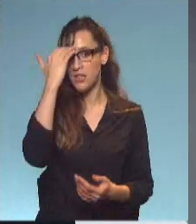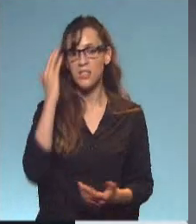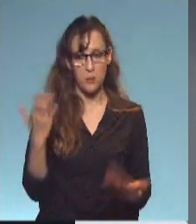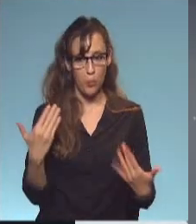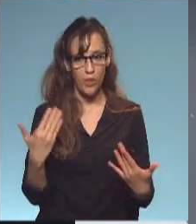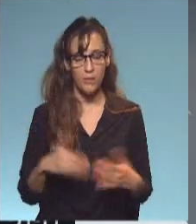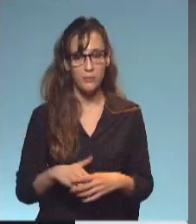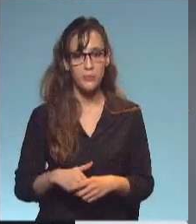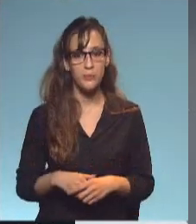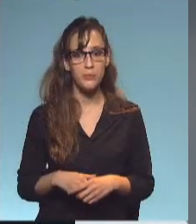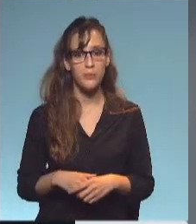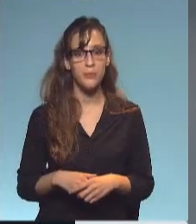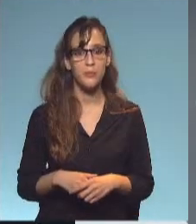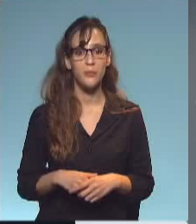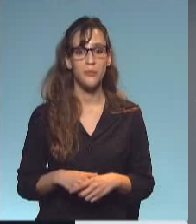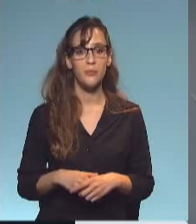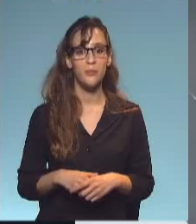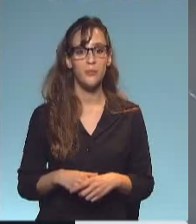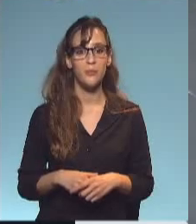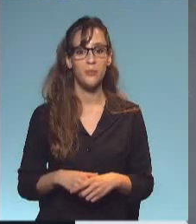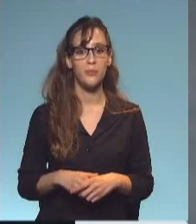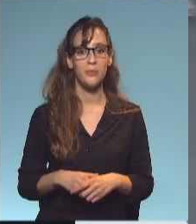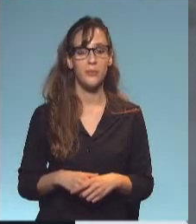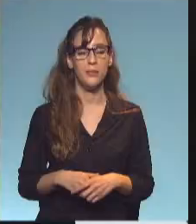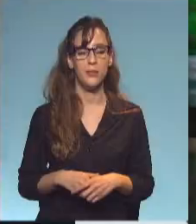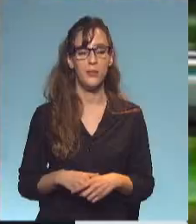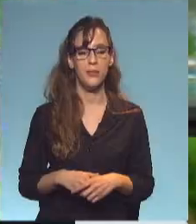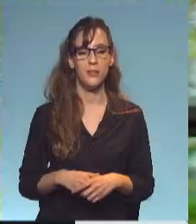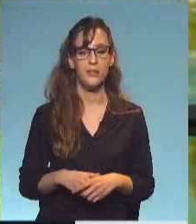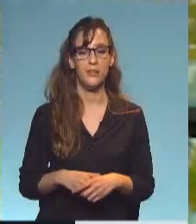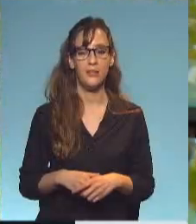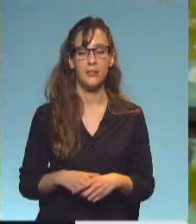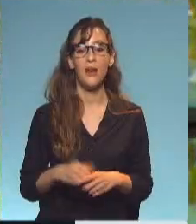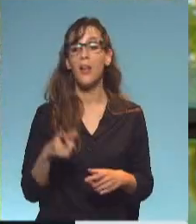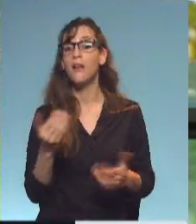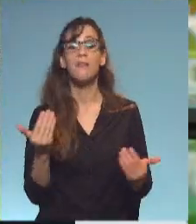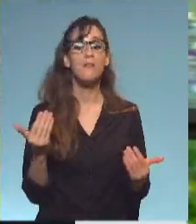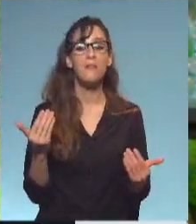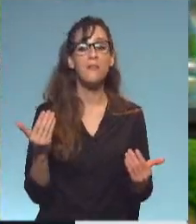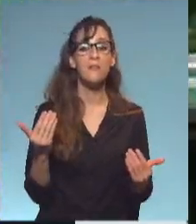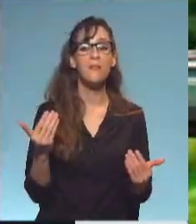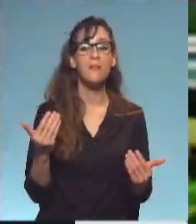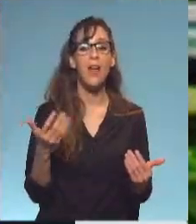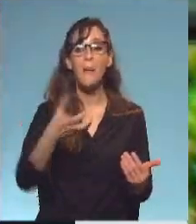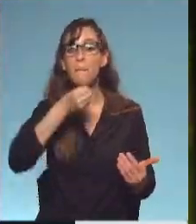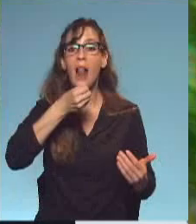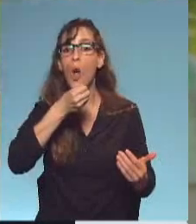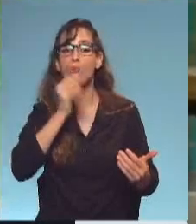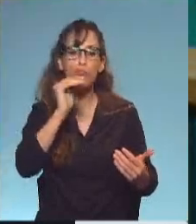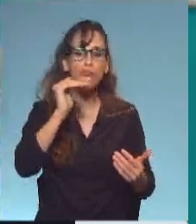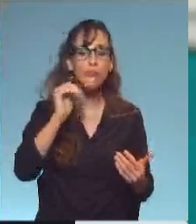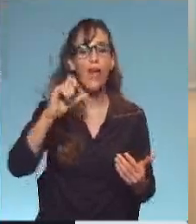perfecto. 13. Perfecto. Sí. Caleidoscopio. Vamos a ver si lo logro. A ver, ahí atrás. Perfecto. Ahí dijo Malcolm. Le estamos memorizando. ¿Cuál,